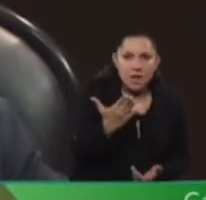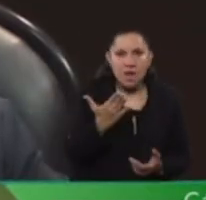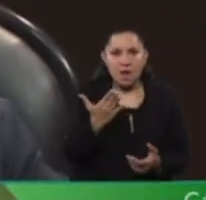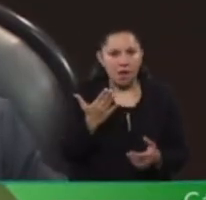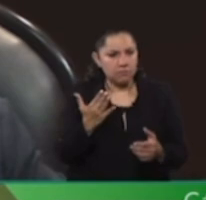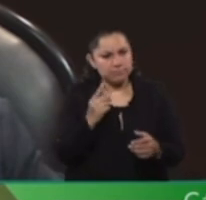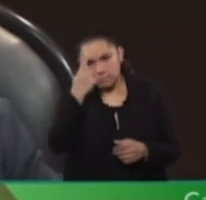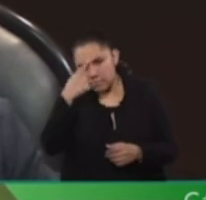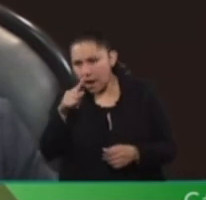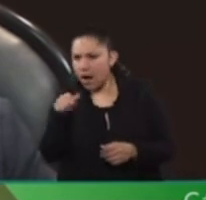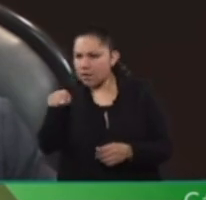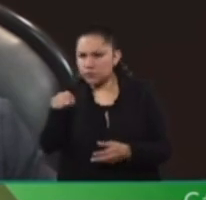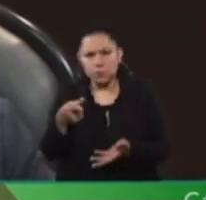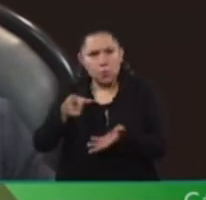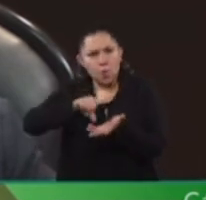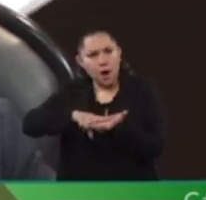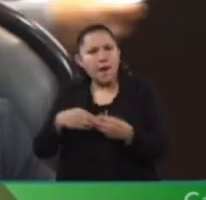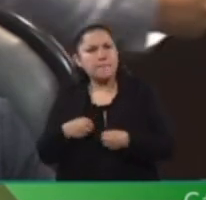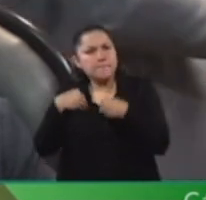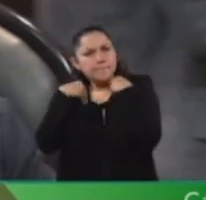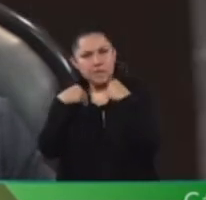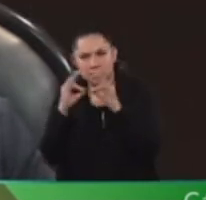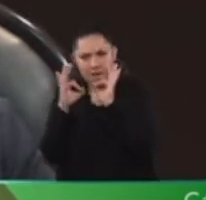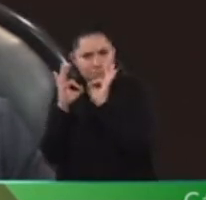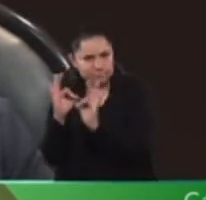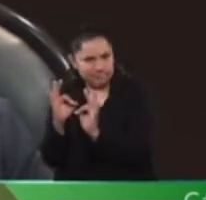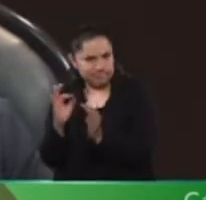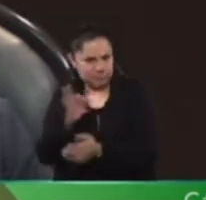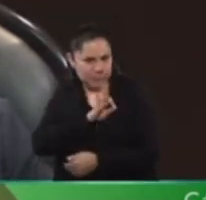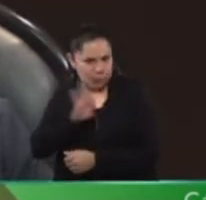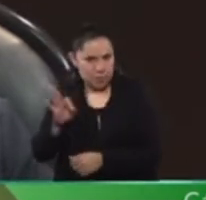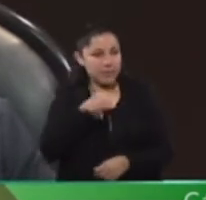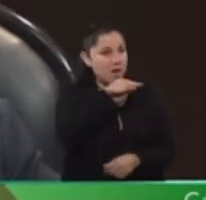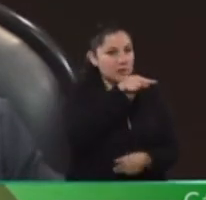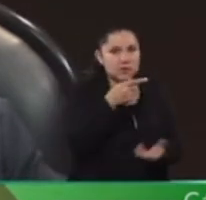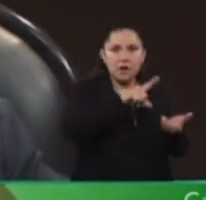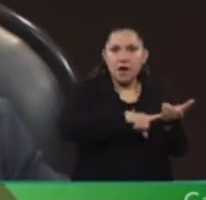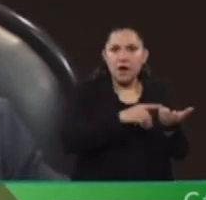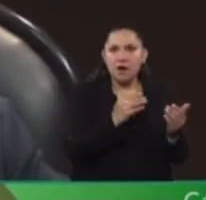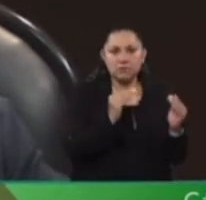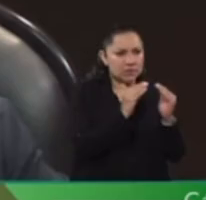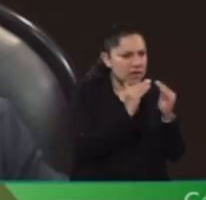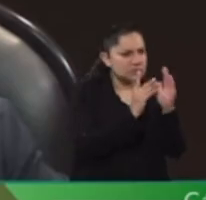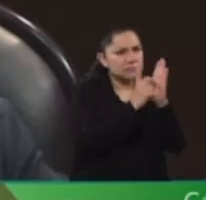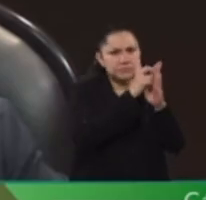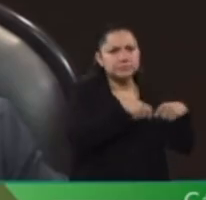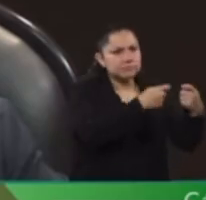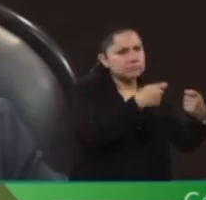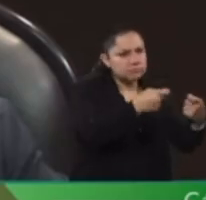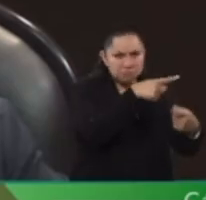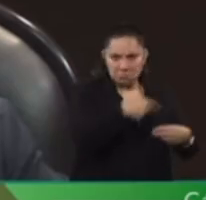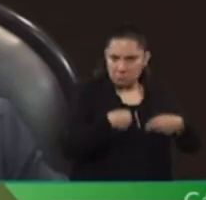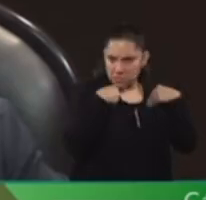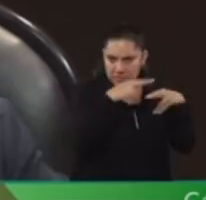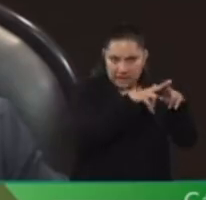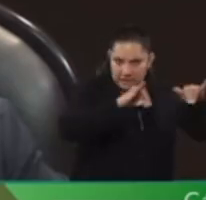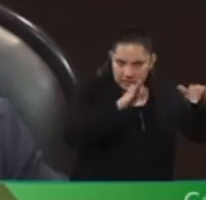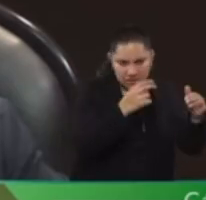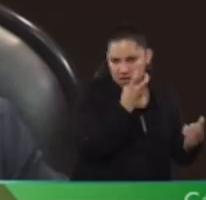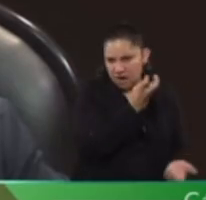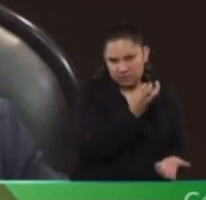ese modelo de zonas habitacionales fantasma por fin desaparezca. El término vivienda adecuada está reconocido como un derecho humano ante